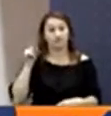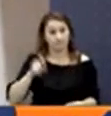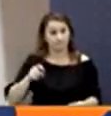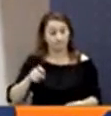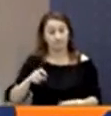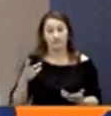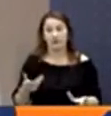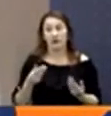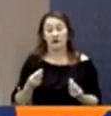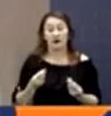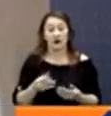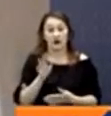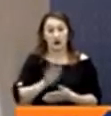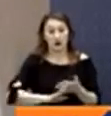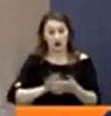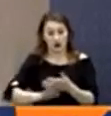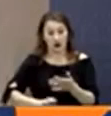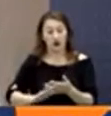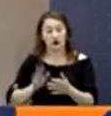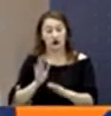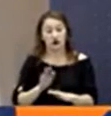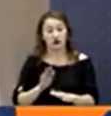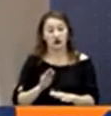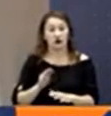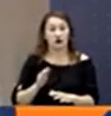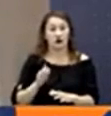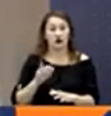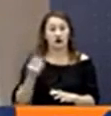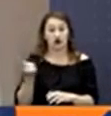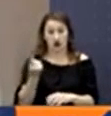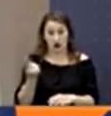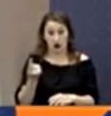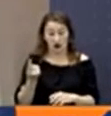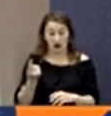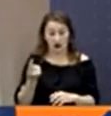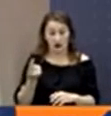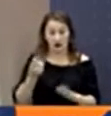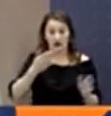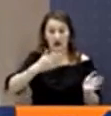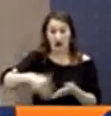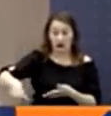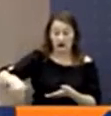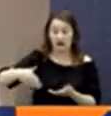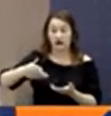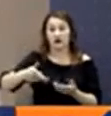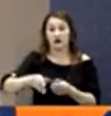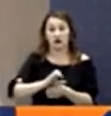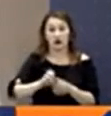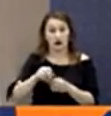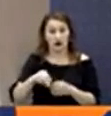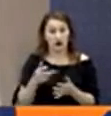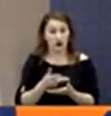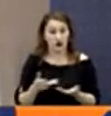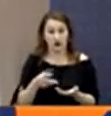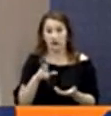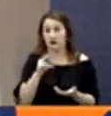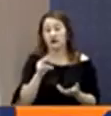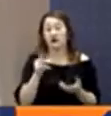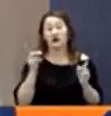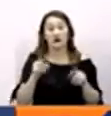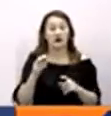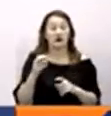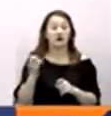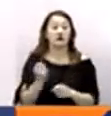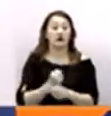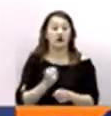necesario para disminuir no solamente en la calle y en todos los ciudadanos, sino también en los ambientes